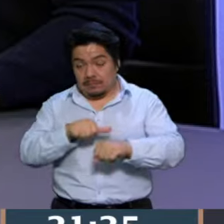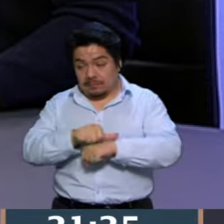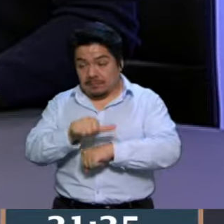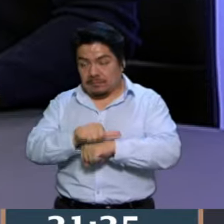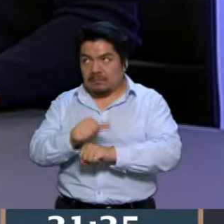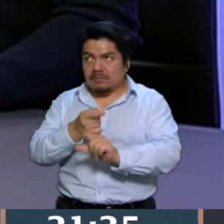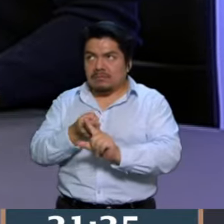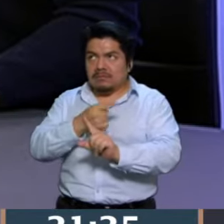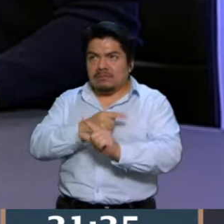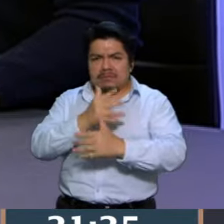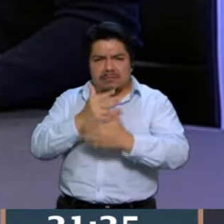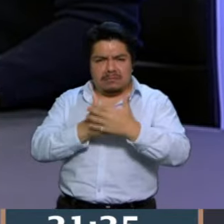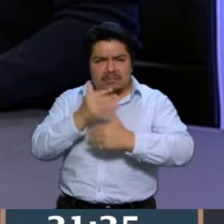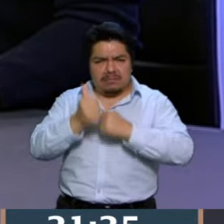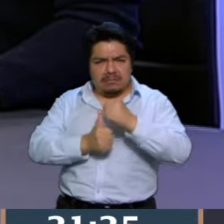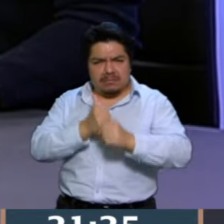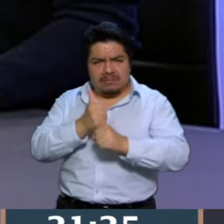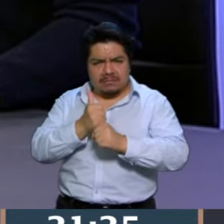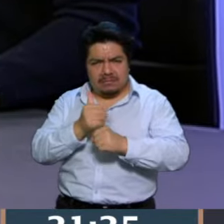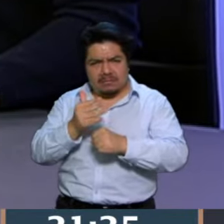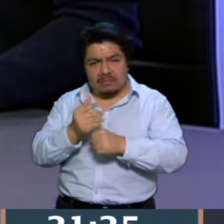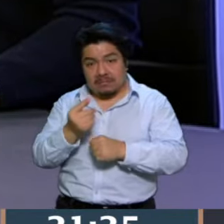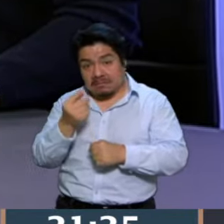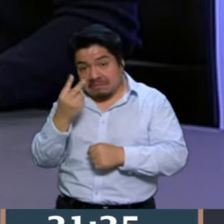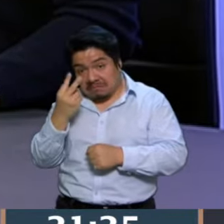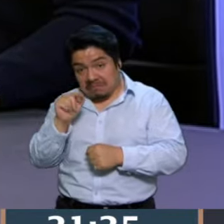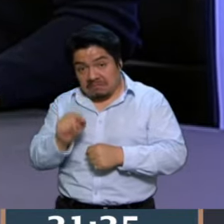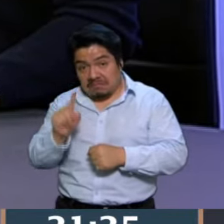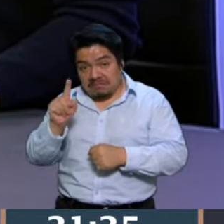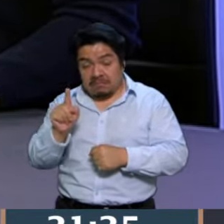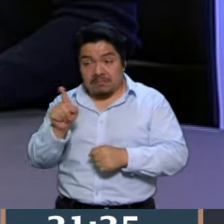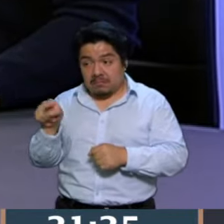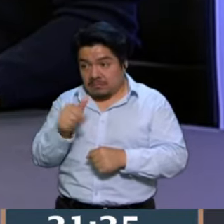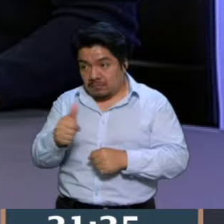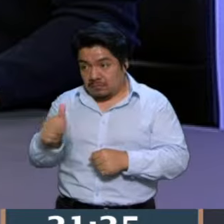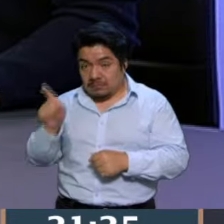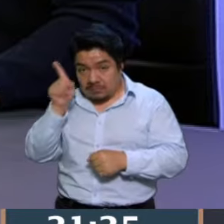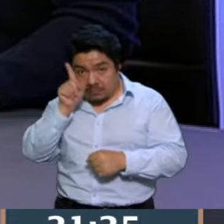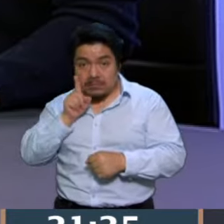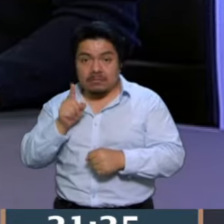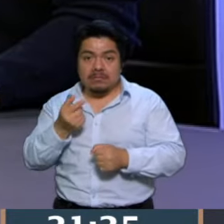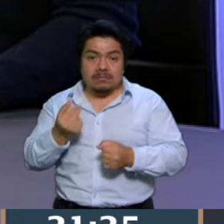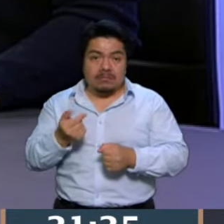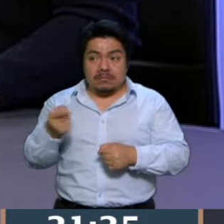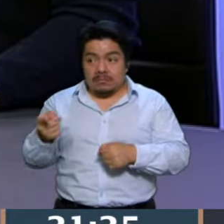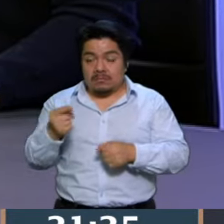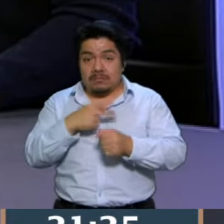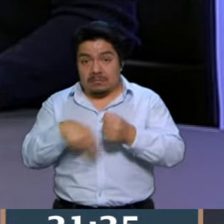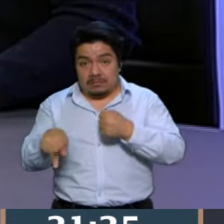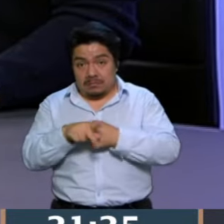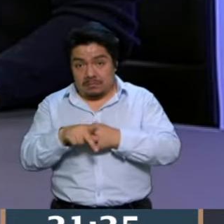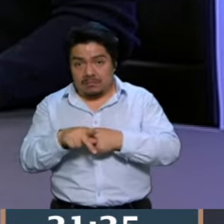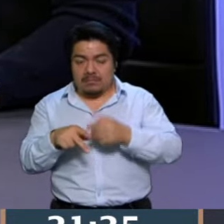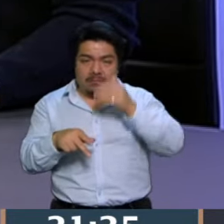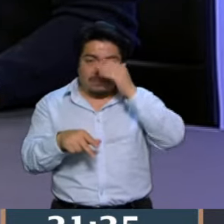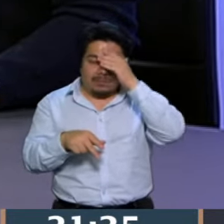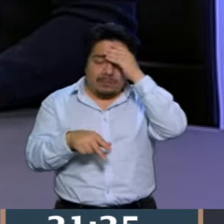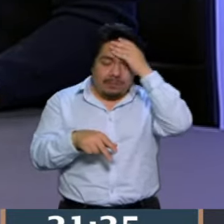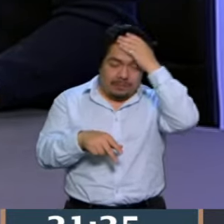por lo menos 15 años, menos del 2.1 hijos por mujer, porque es el país donde digamos,